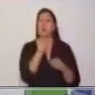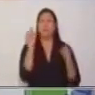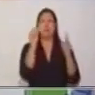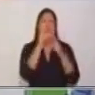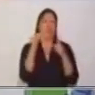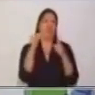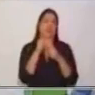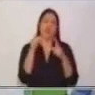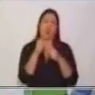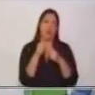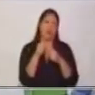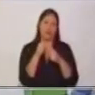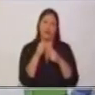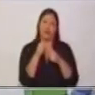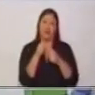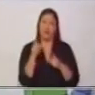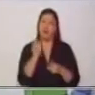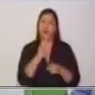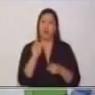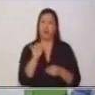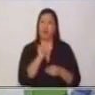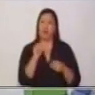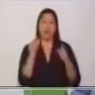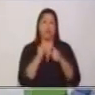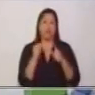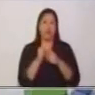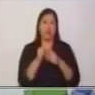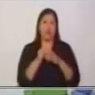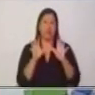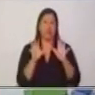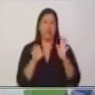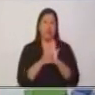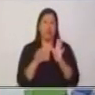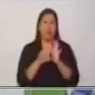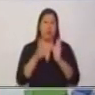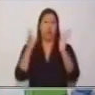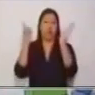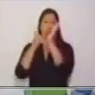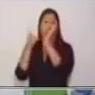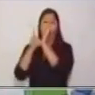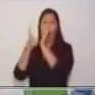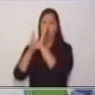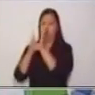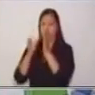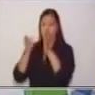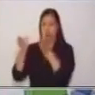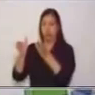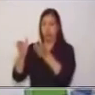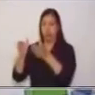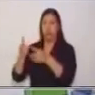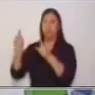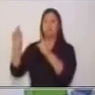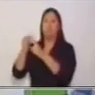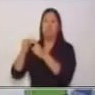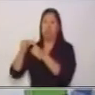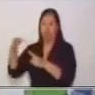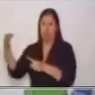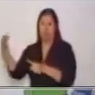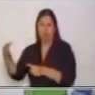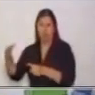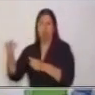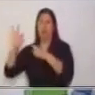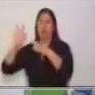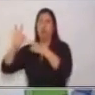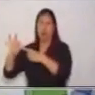si te refieres o si te concentras únicamente en un público que es médico de profesión, a comparación